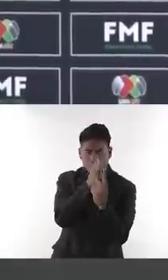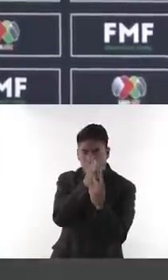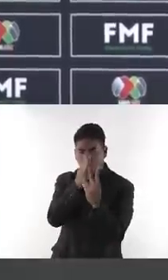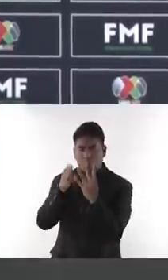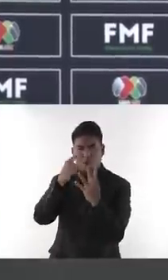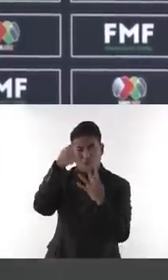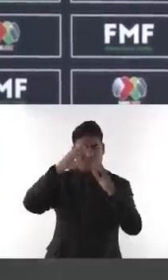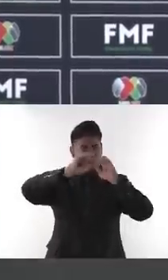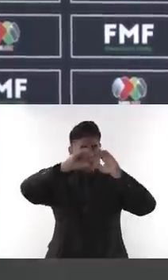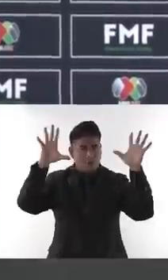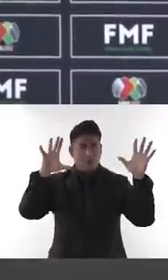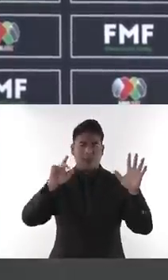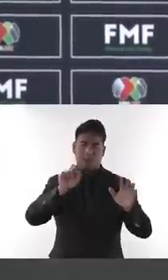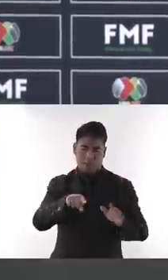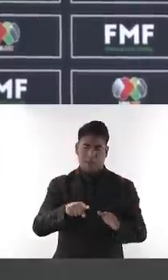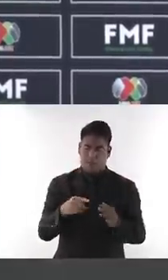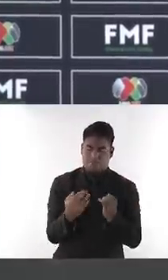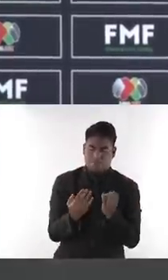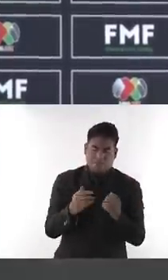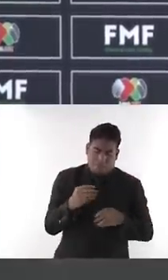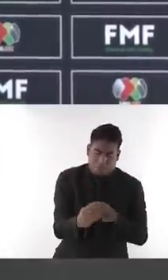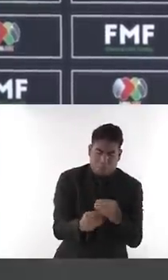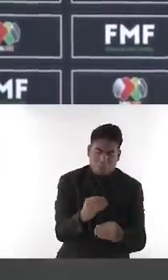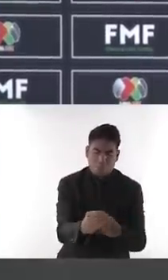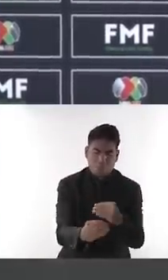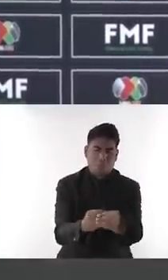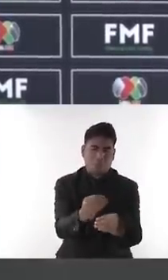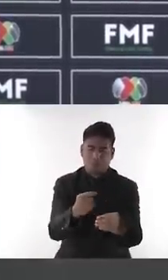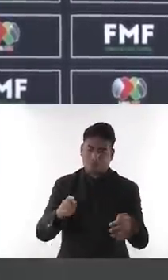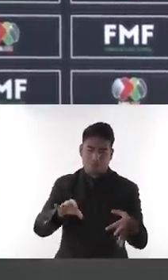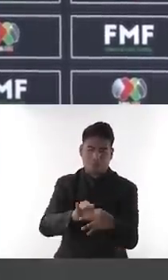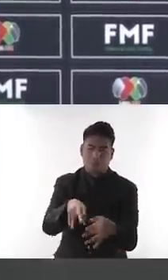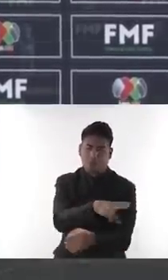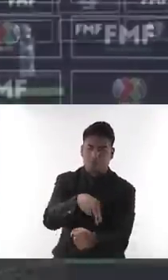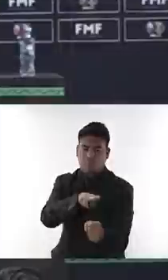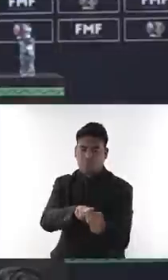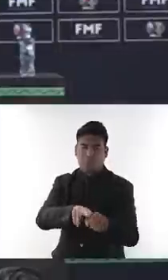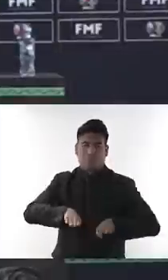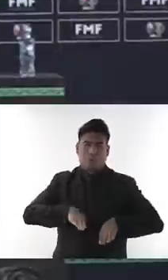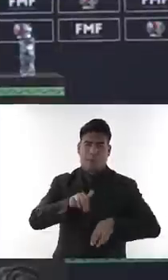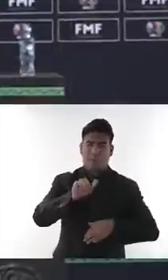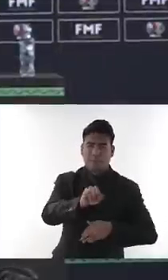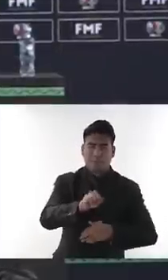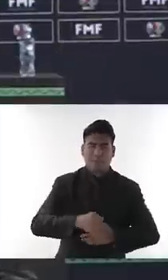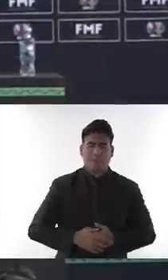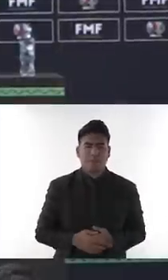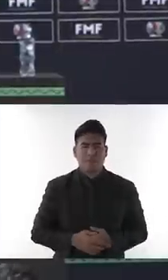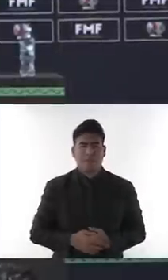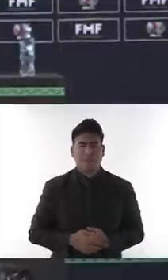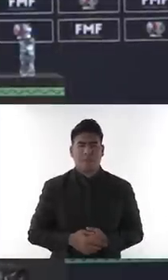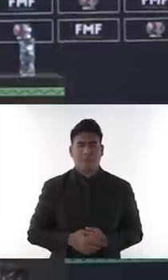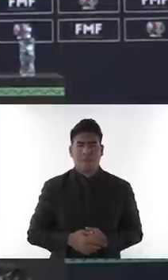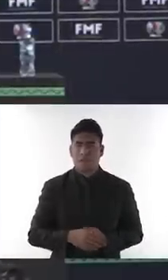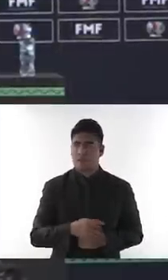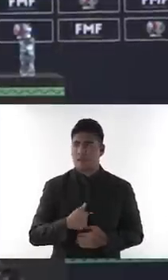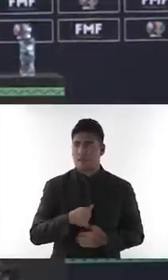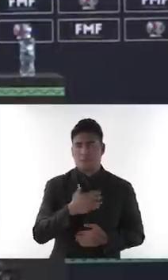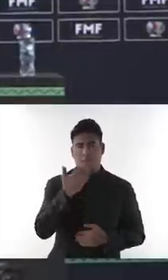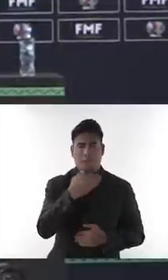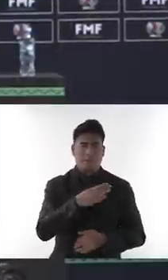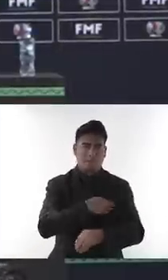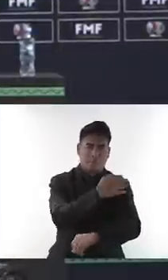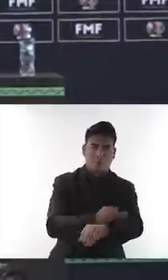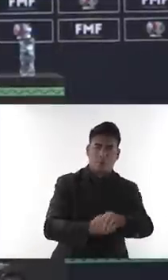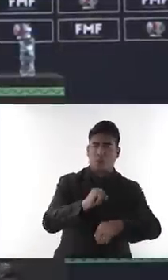parte procesal natural del Comité de Selecciones. Sí. José Luis Cuevas de Radio Fórmula. Por acá, buenas tardes, José Luis Cuevas